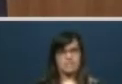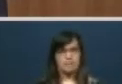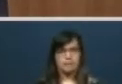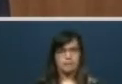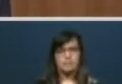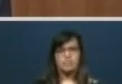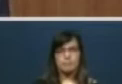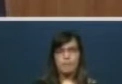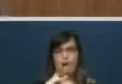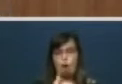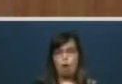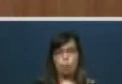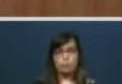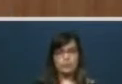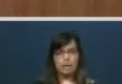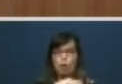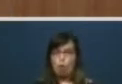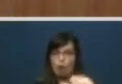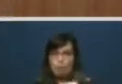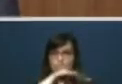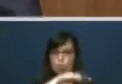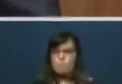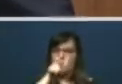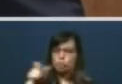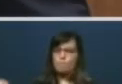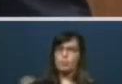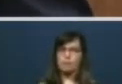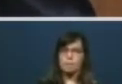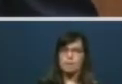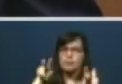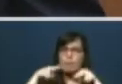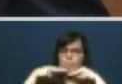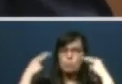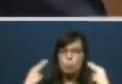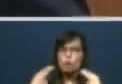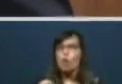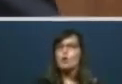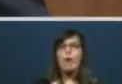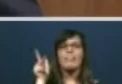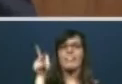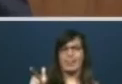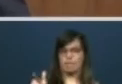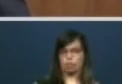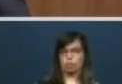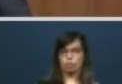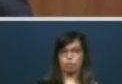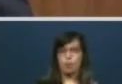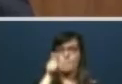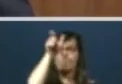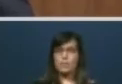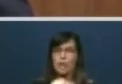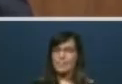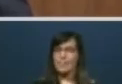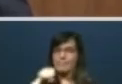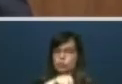práctica de la junta a la participación de los ciudadanos en los asuntos públicos a la condición de derecho asignará al procurador del común